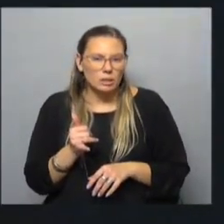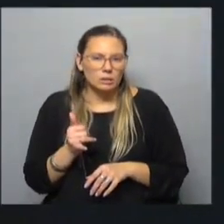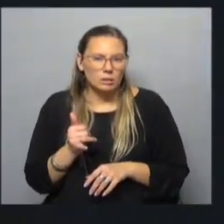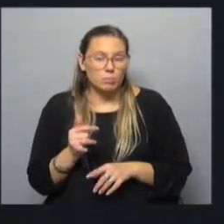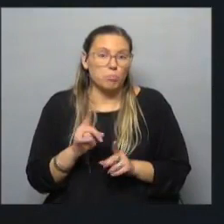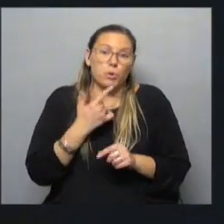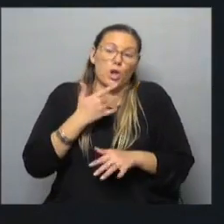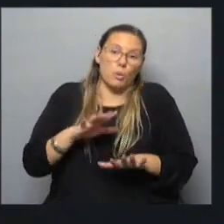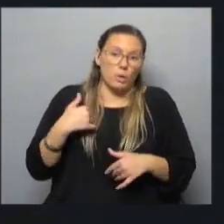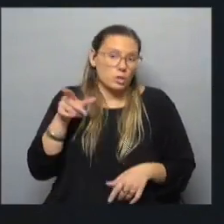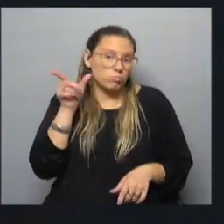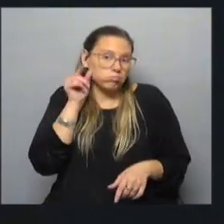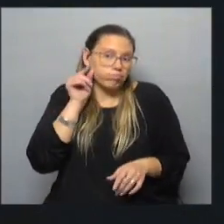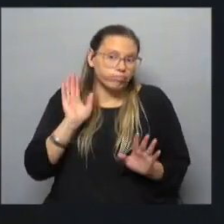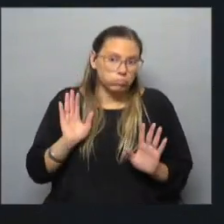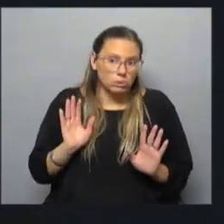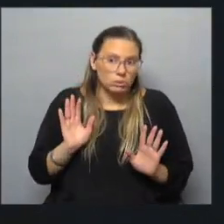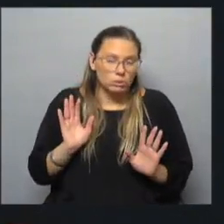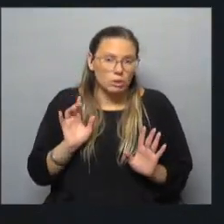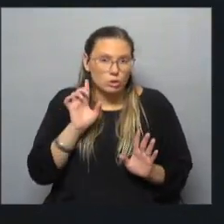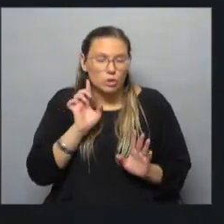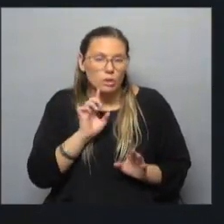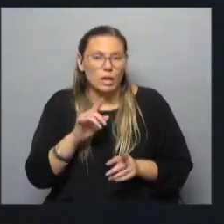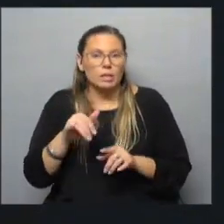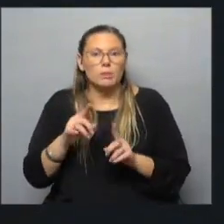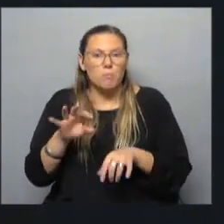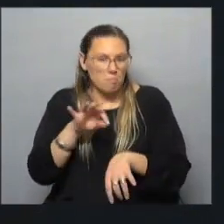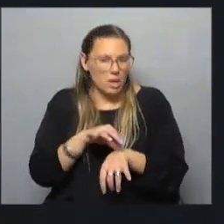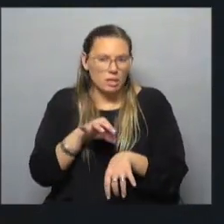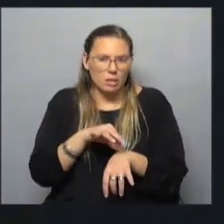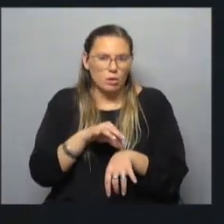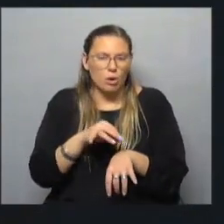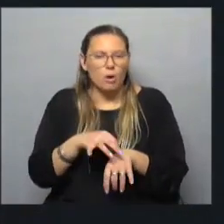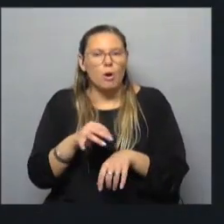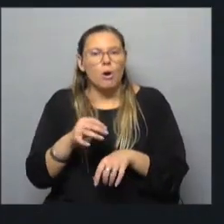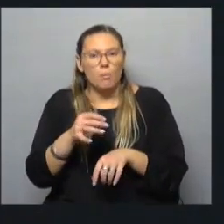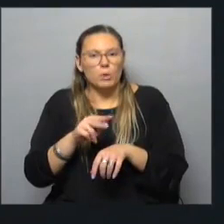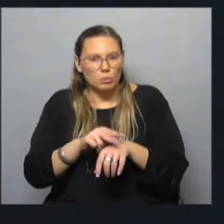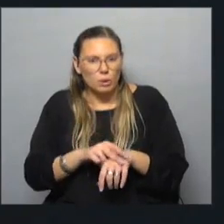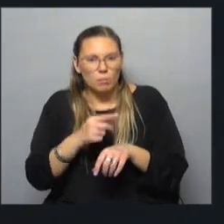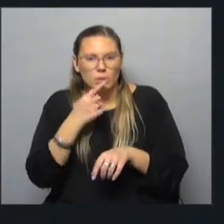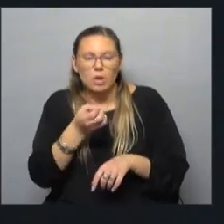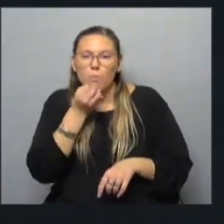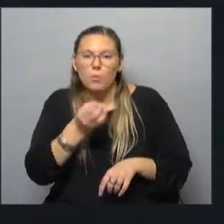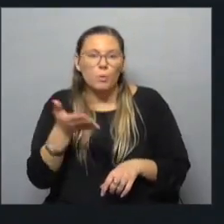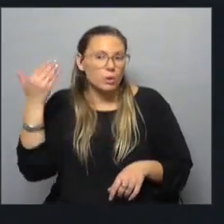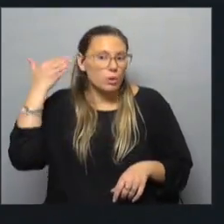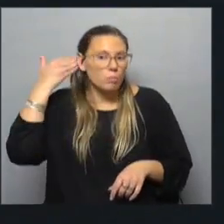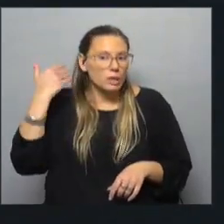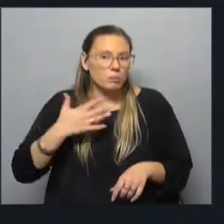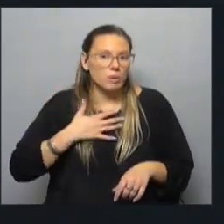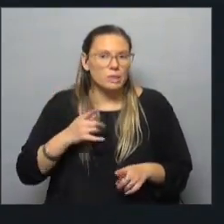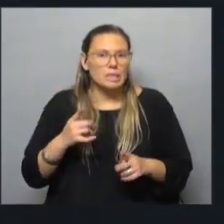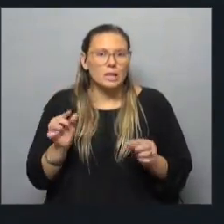para si yo perdía la audición. Y si bien ya mis médicos me sugerían que iba a ser muy bueno el implante coclear para mí,